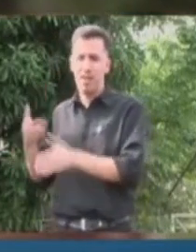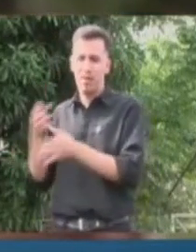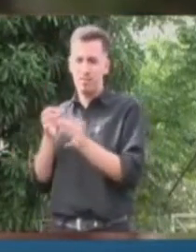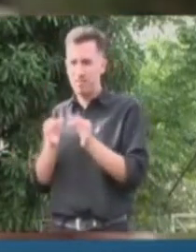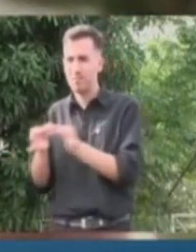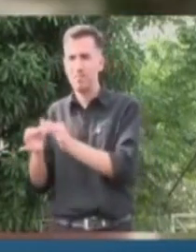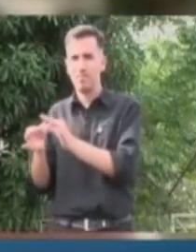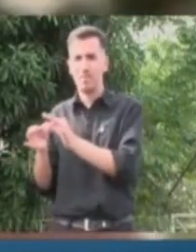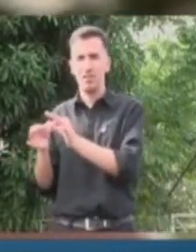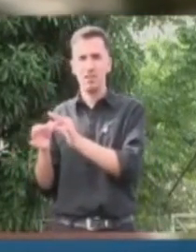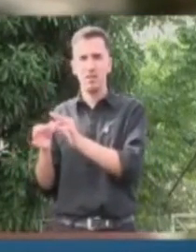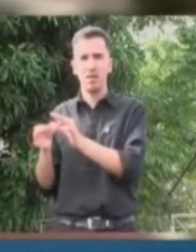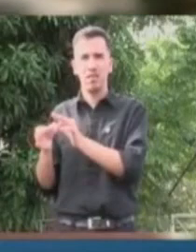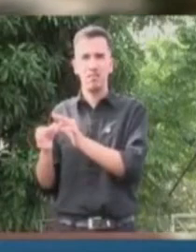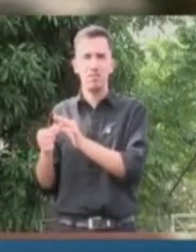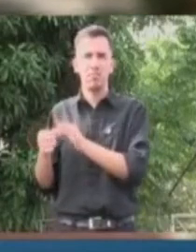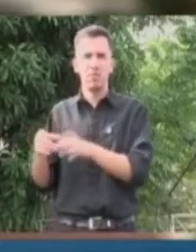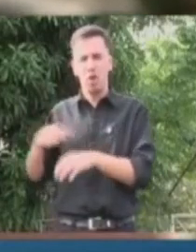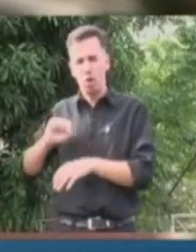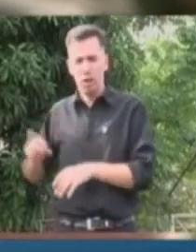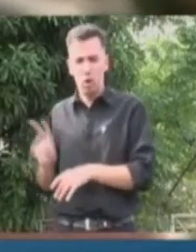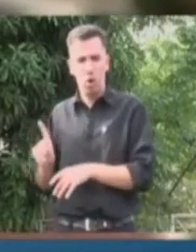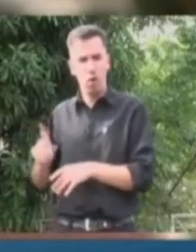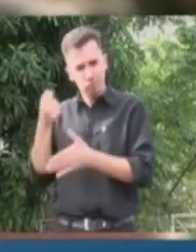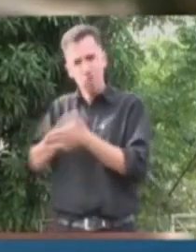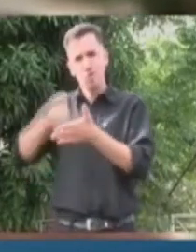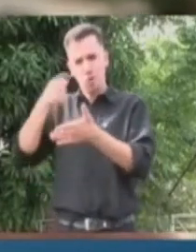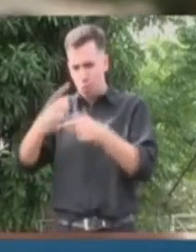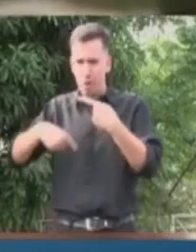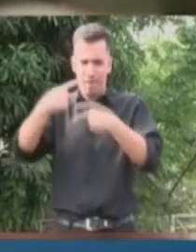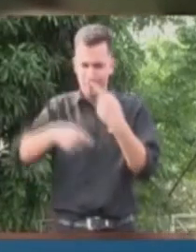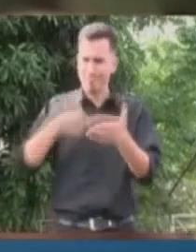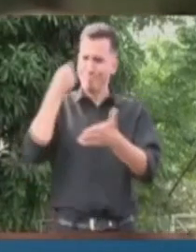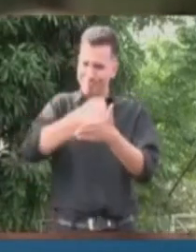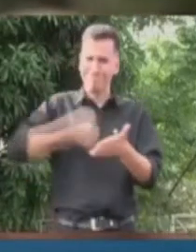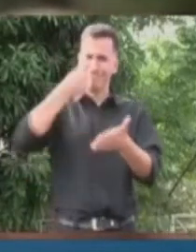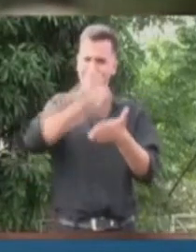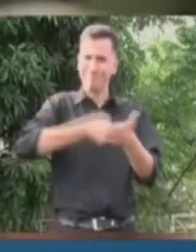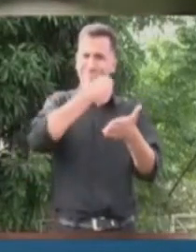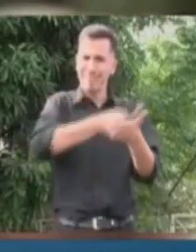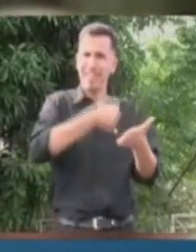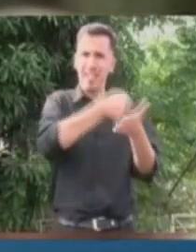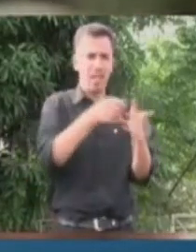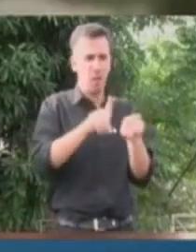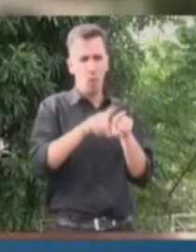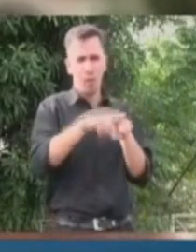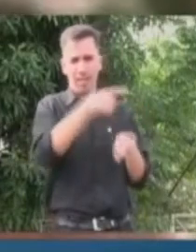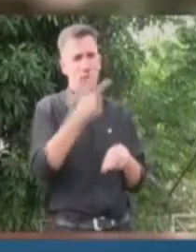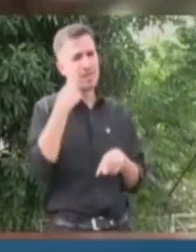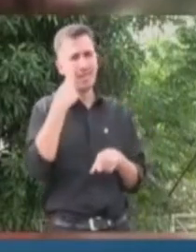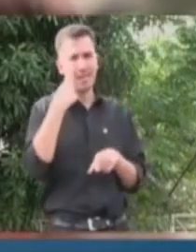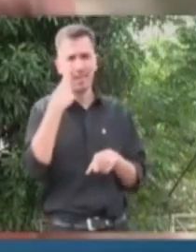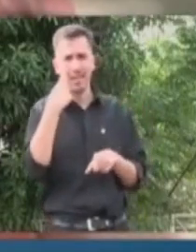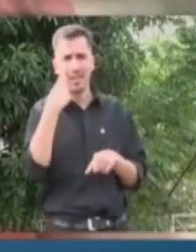vuelto, no fue en vano. Y que seguiremos reclamando, como dijo María Eugenia, porque las islas fueron,